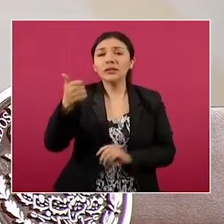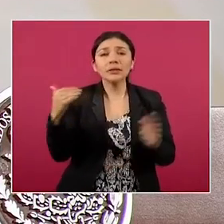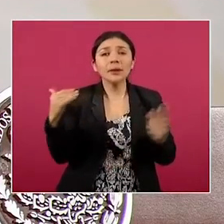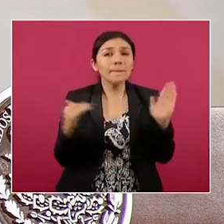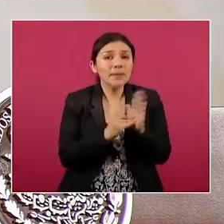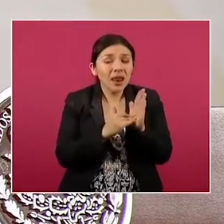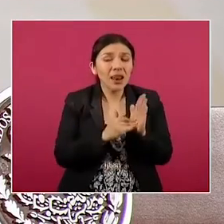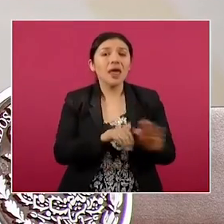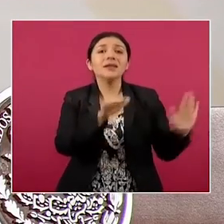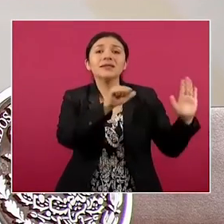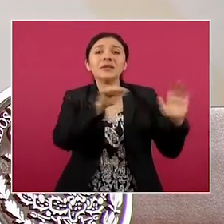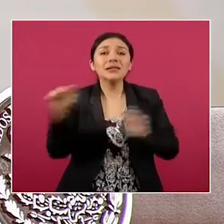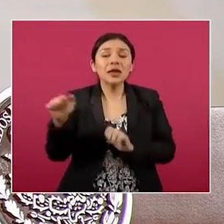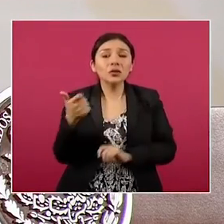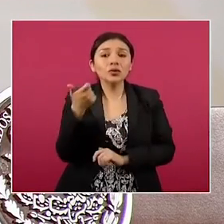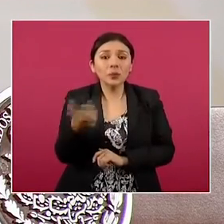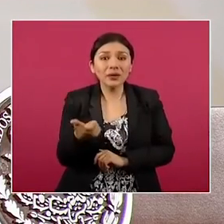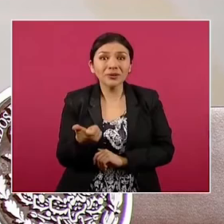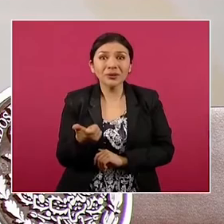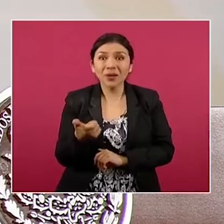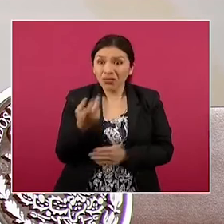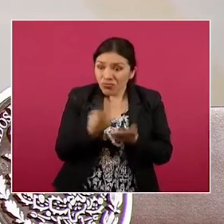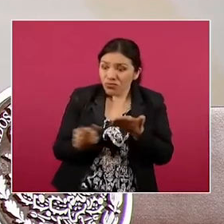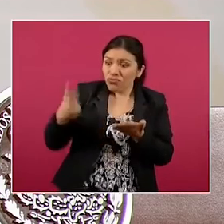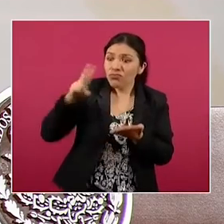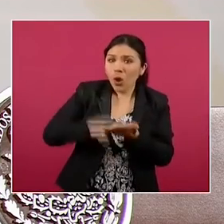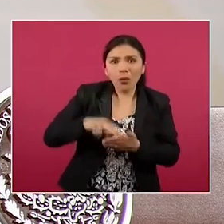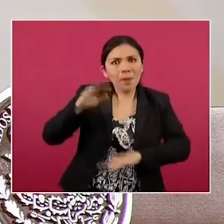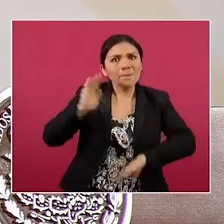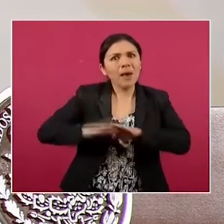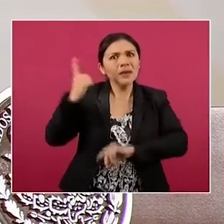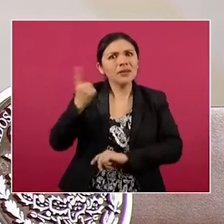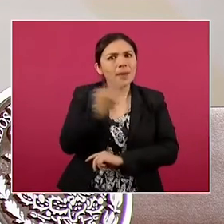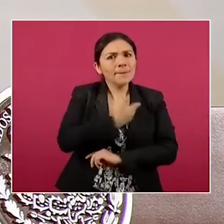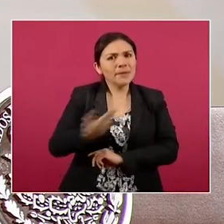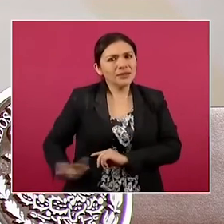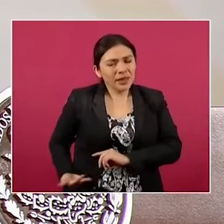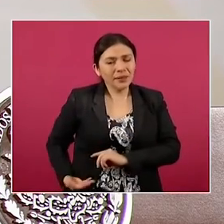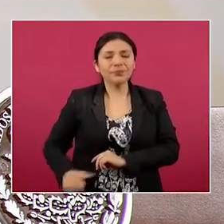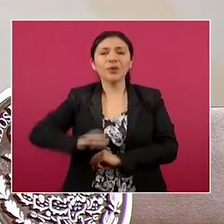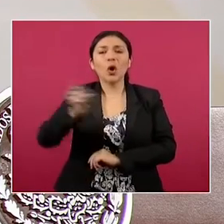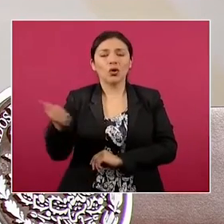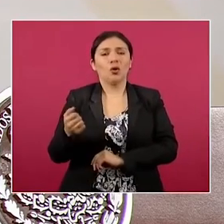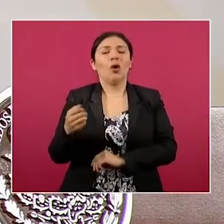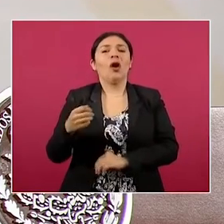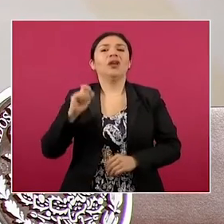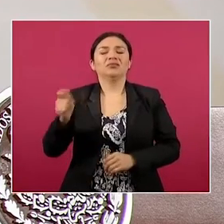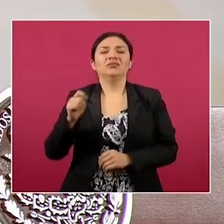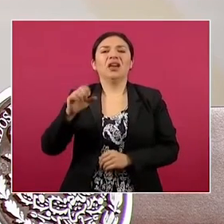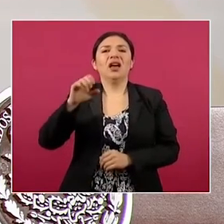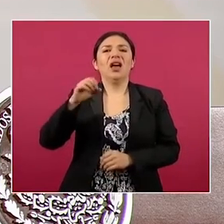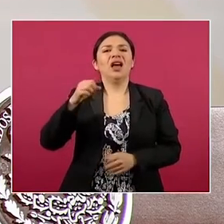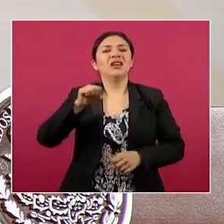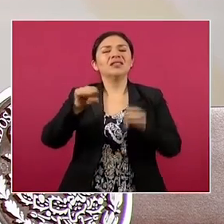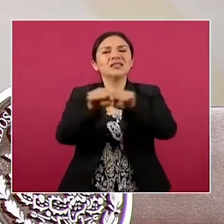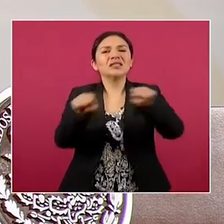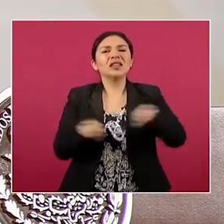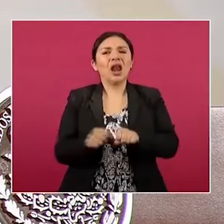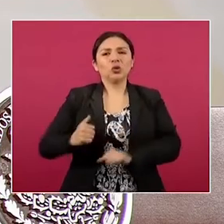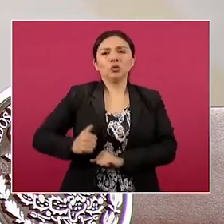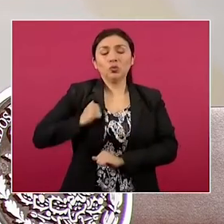mil 600 pesos, más del doble que el presidente. El magistrado presidente de la Sala Superior,